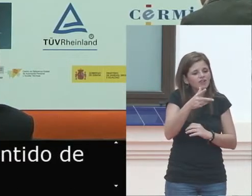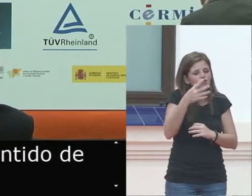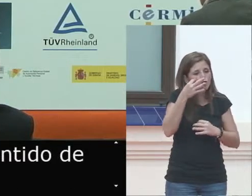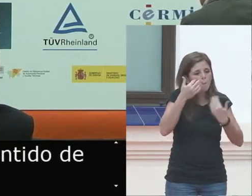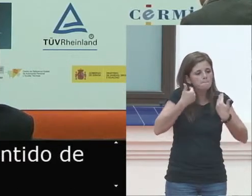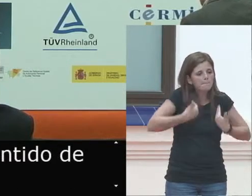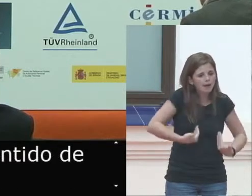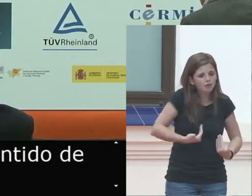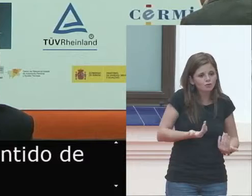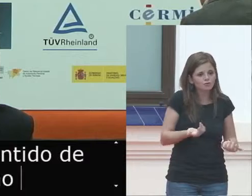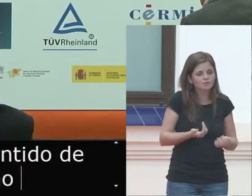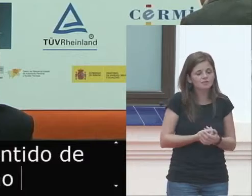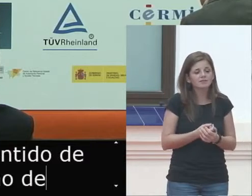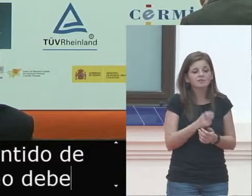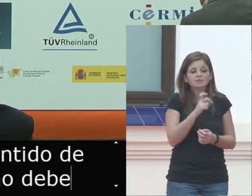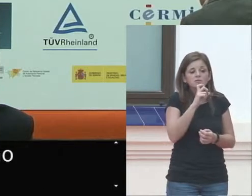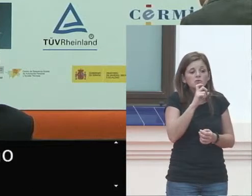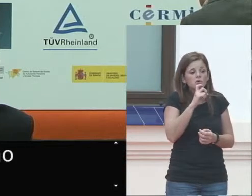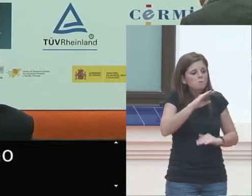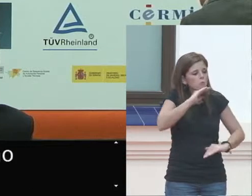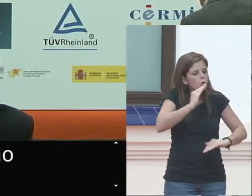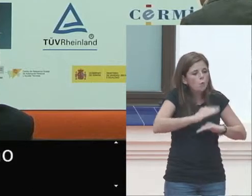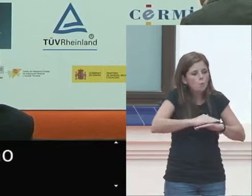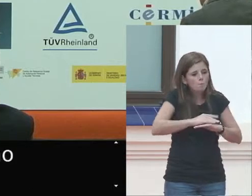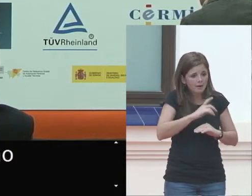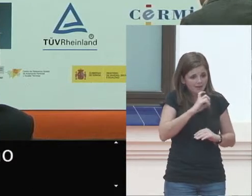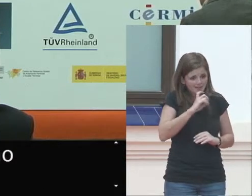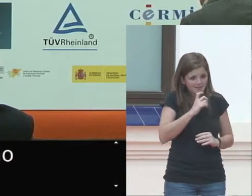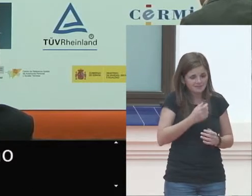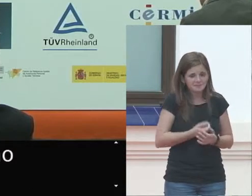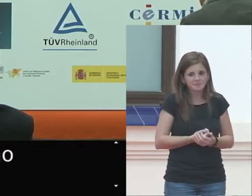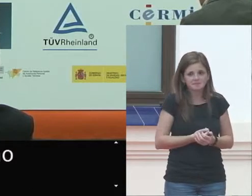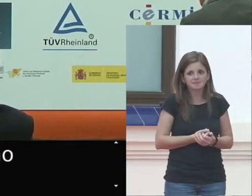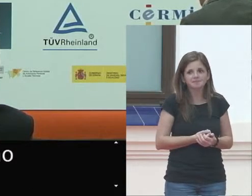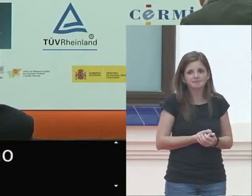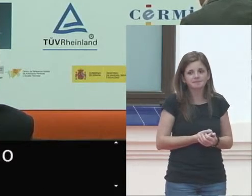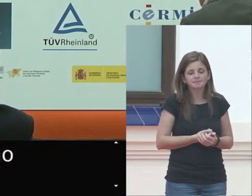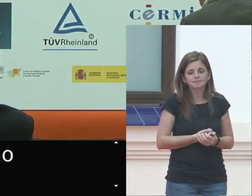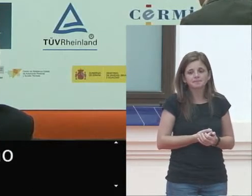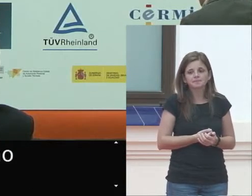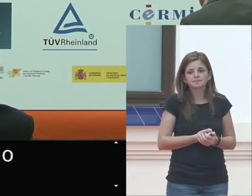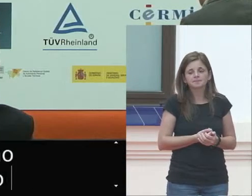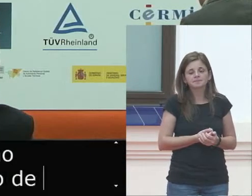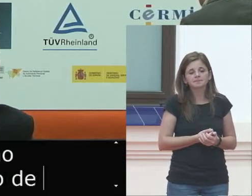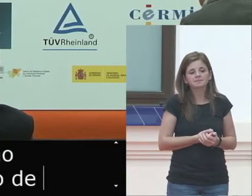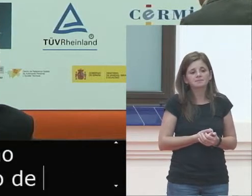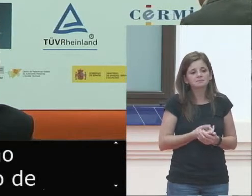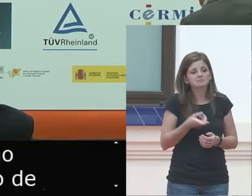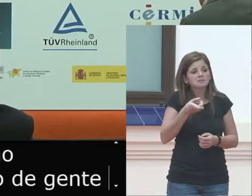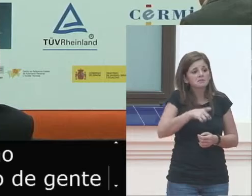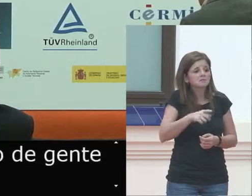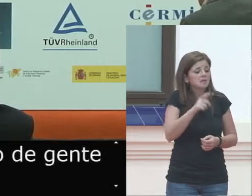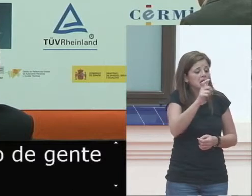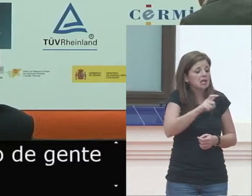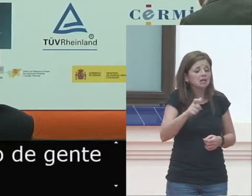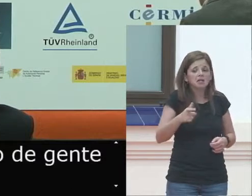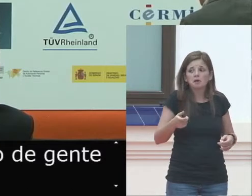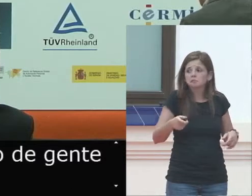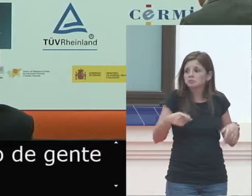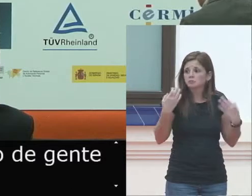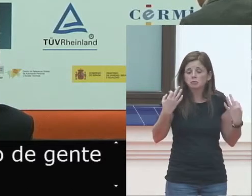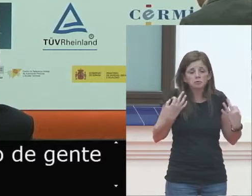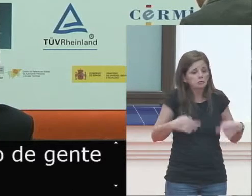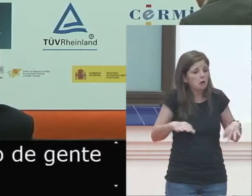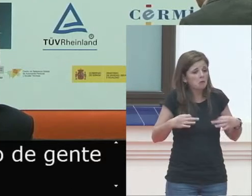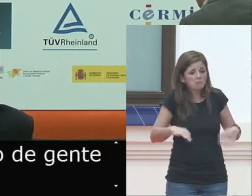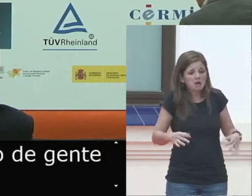cómo debemos cumplirlos. Y también hay lo de gente normal, gente de, como